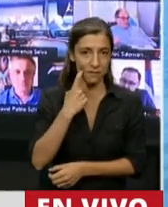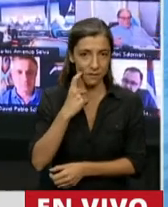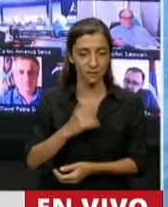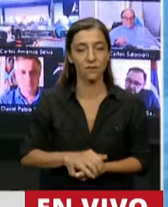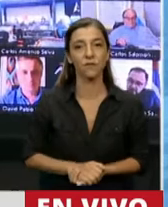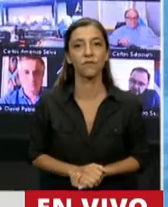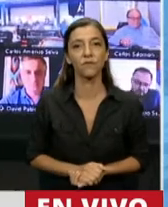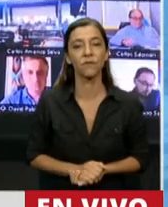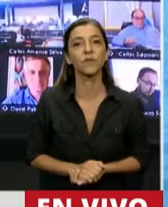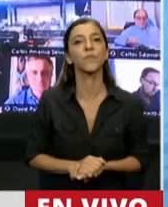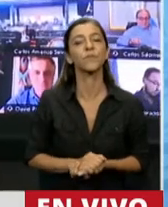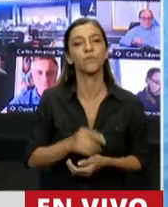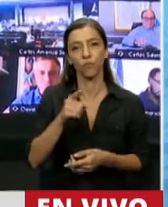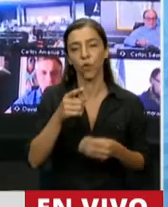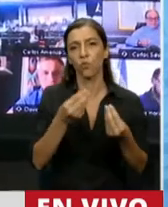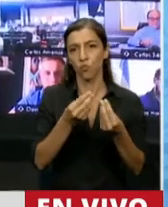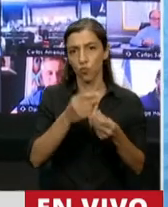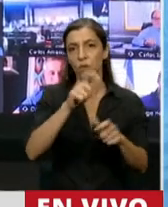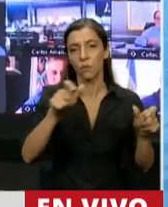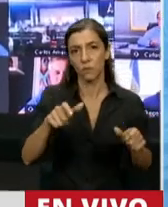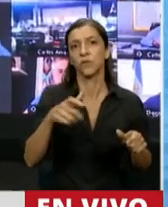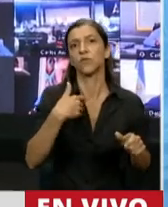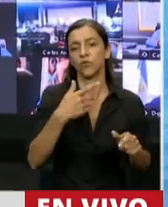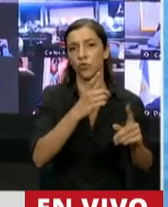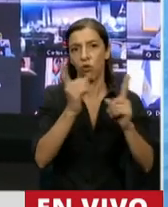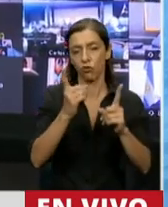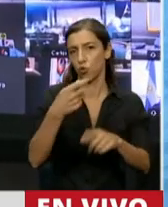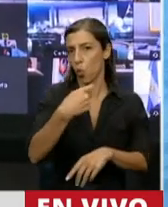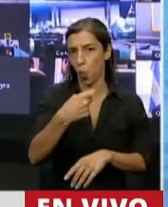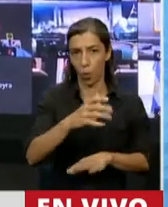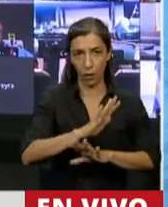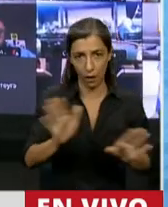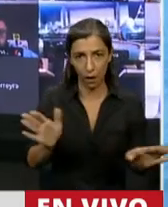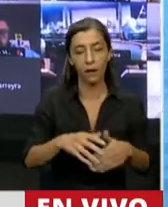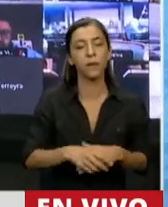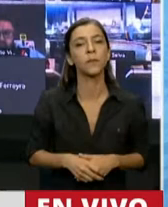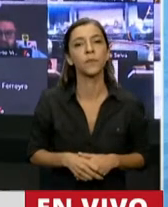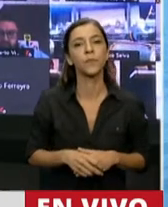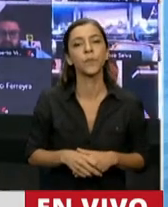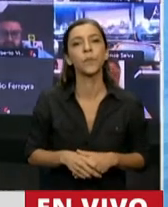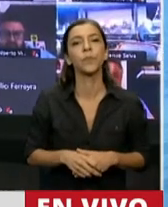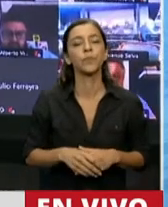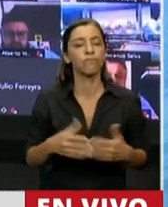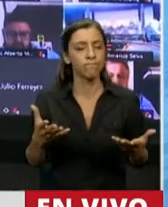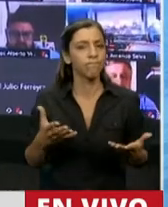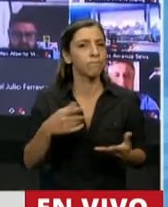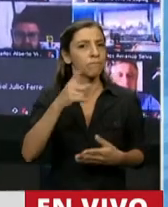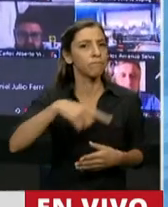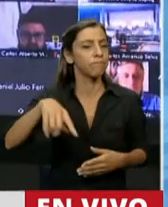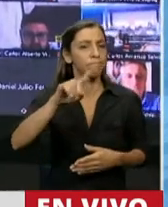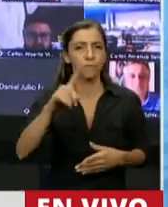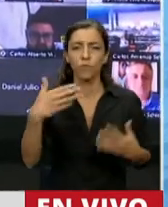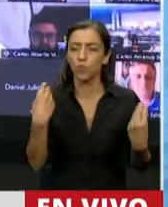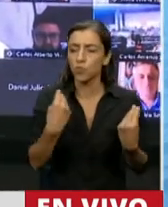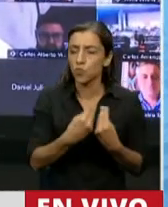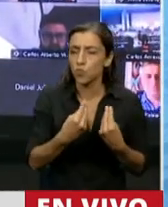un elevado porcentaje son jubilados docentes, se encuentra atravesando por innumerables inconvenientes en